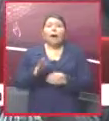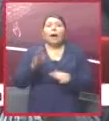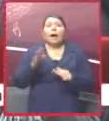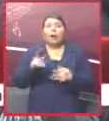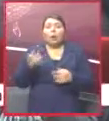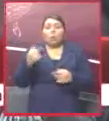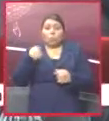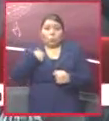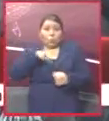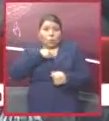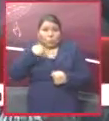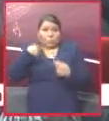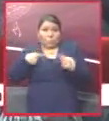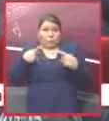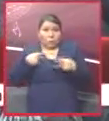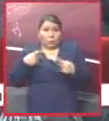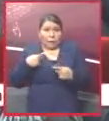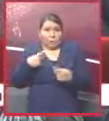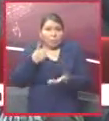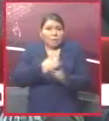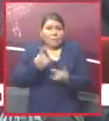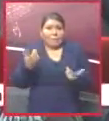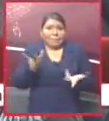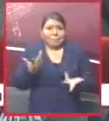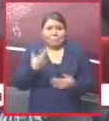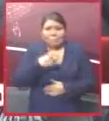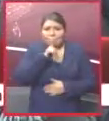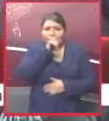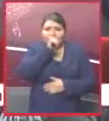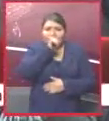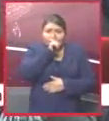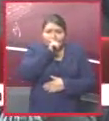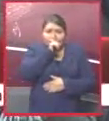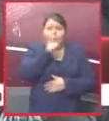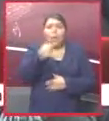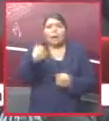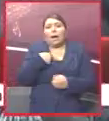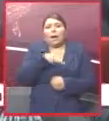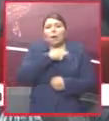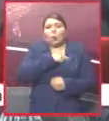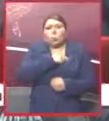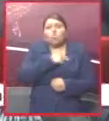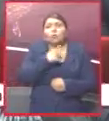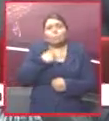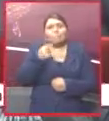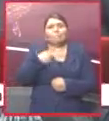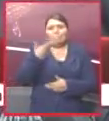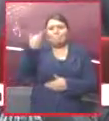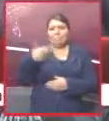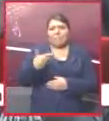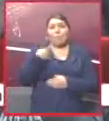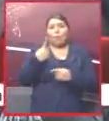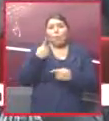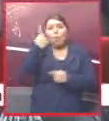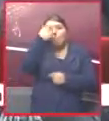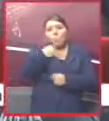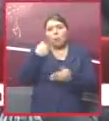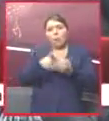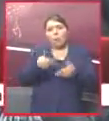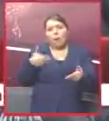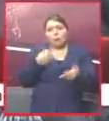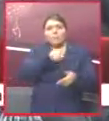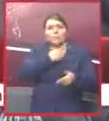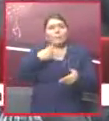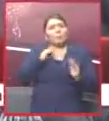en las líneas aéreas es a quedarnos callados. A nosotros nos exigen llegar 1 hora antes, nos exigen que el equipaje